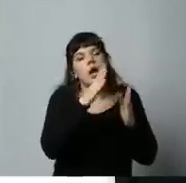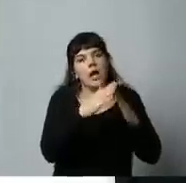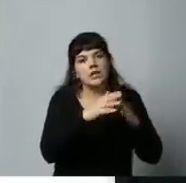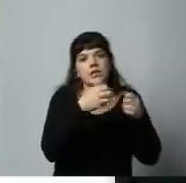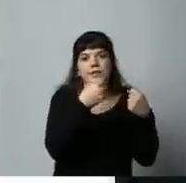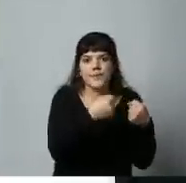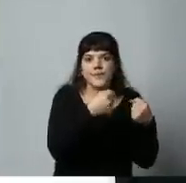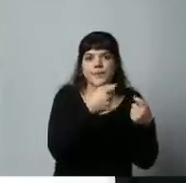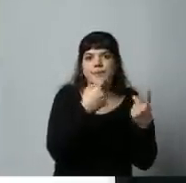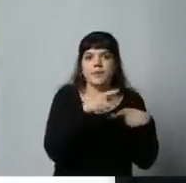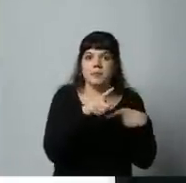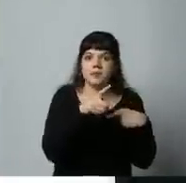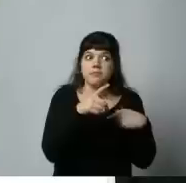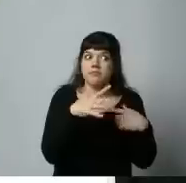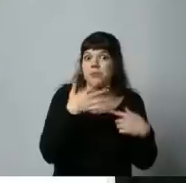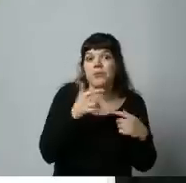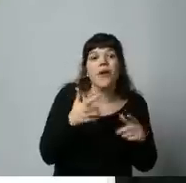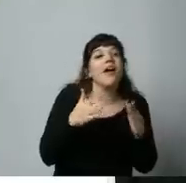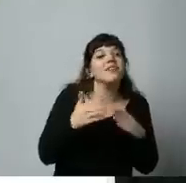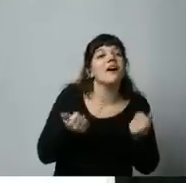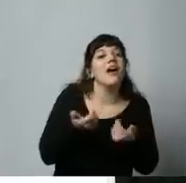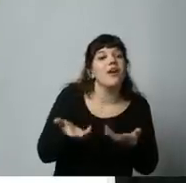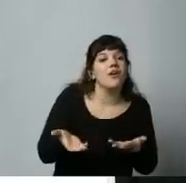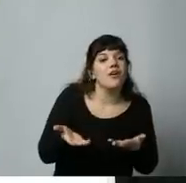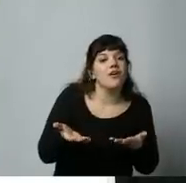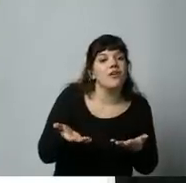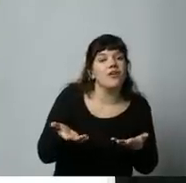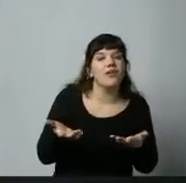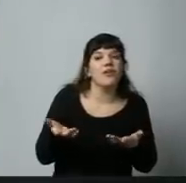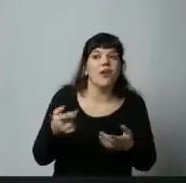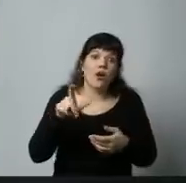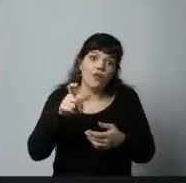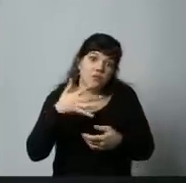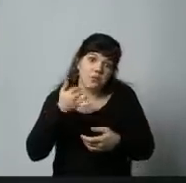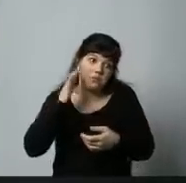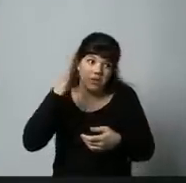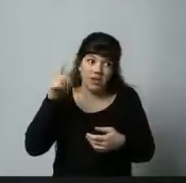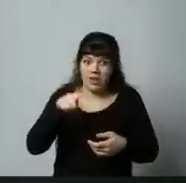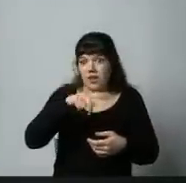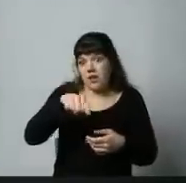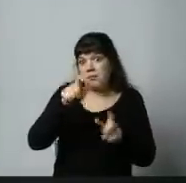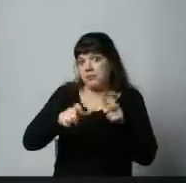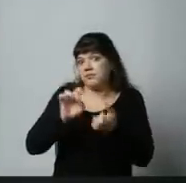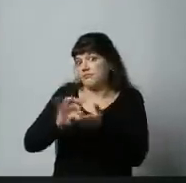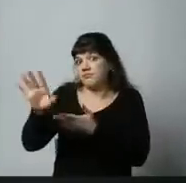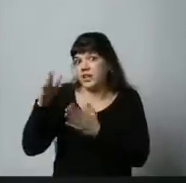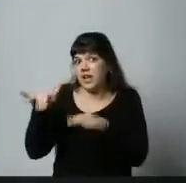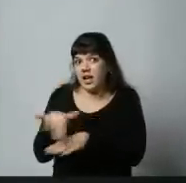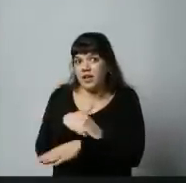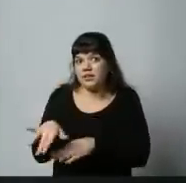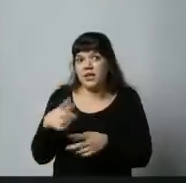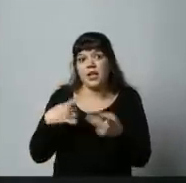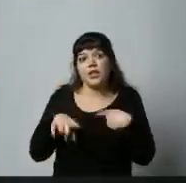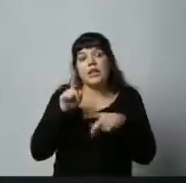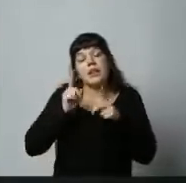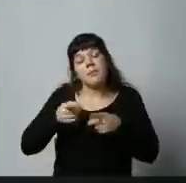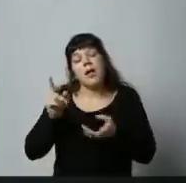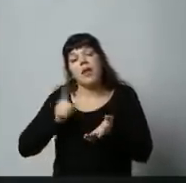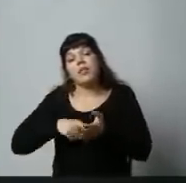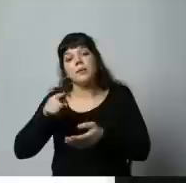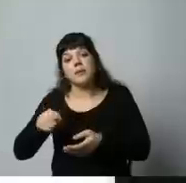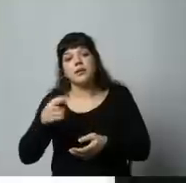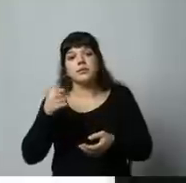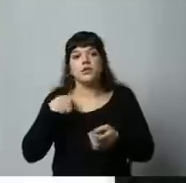pero hay que tener casa verdad Digo para poder Sí porque si no esa gente lo habrían echado a la calle exactamente entonces Además de eso